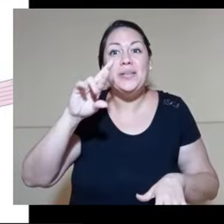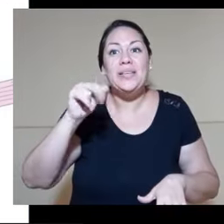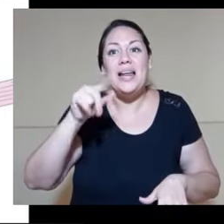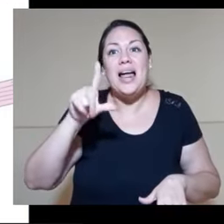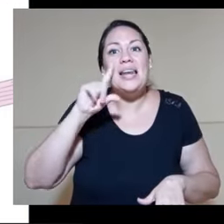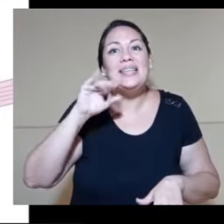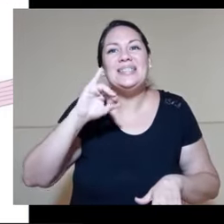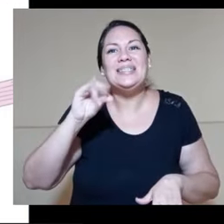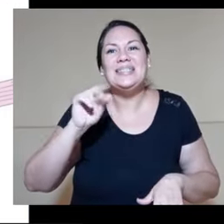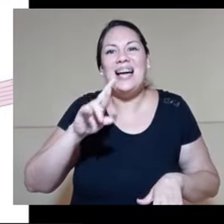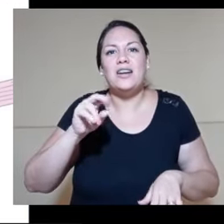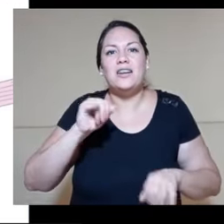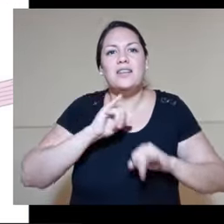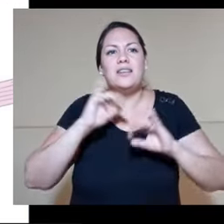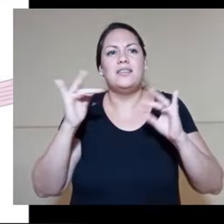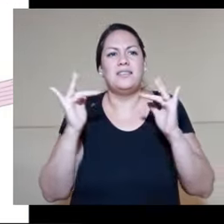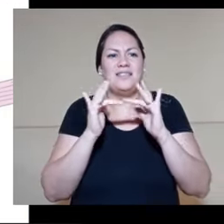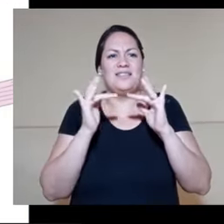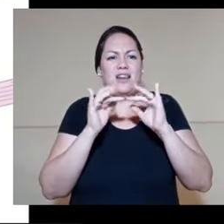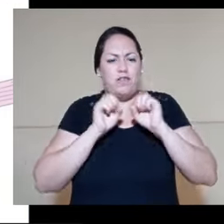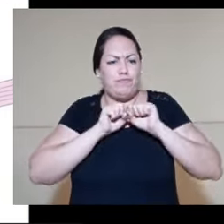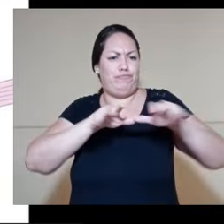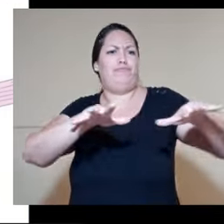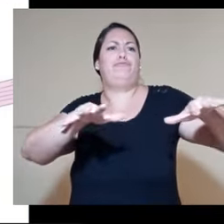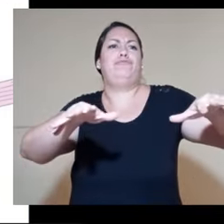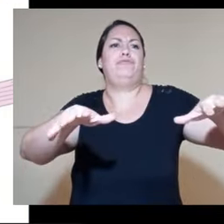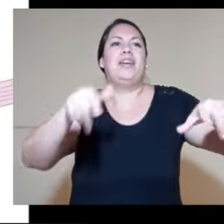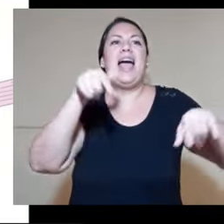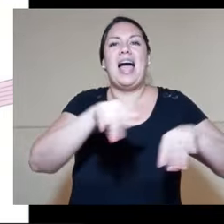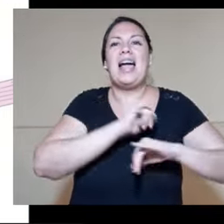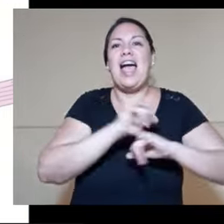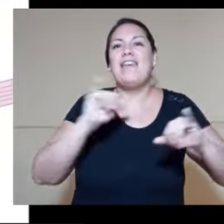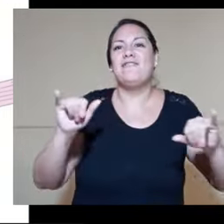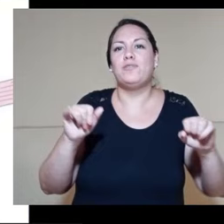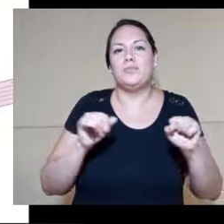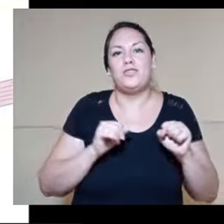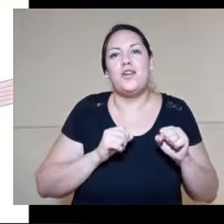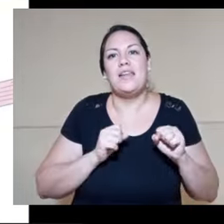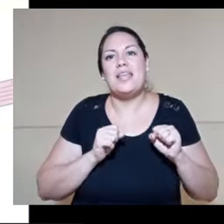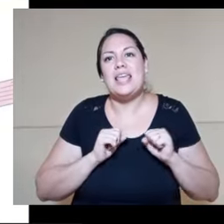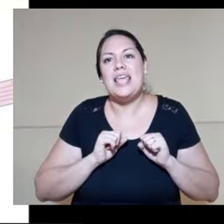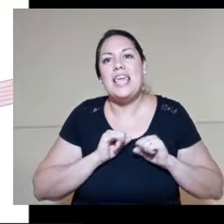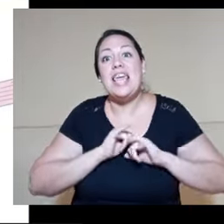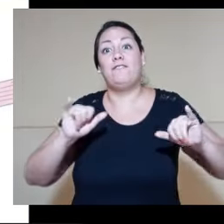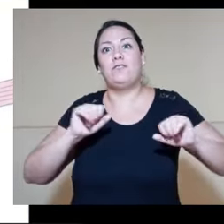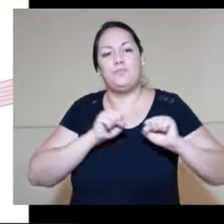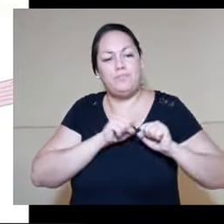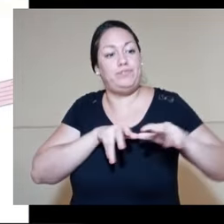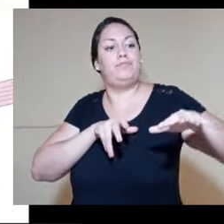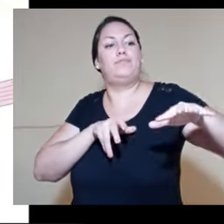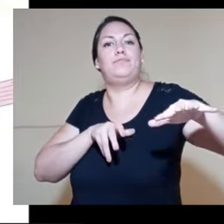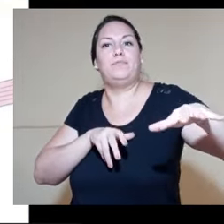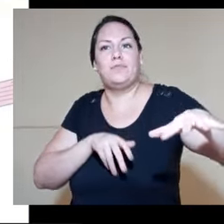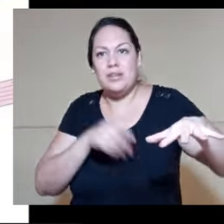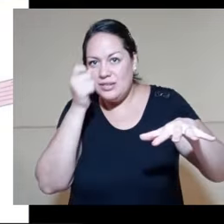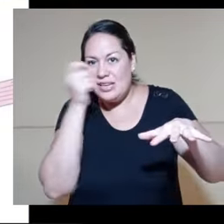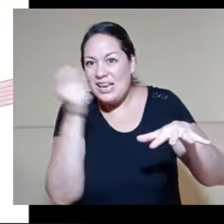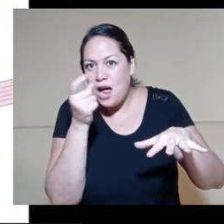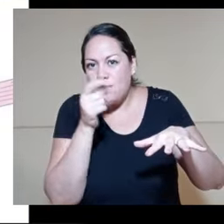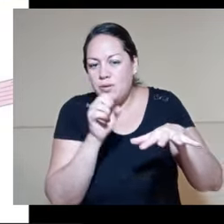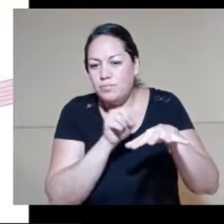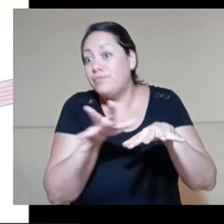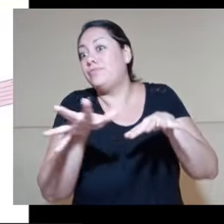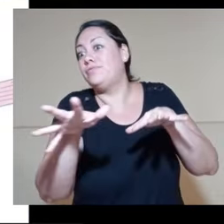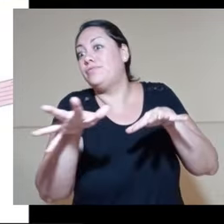viralizar. Cuando uno dice viralizamos esto en el Facebook o viralicemos esto por no sé dónde, acá lo que se viraliza es el impulso, la